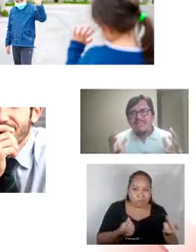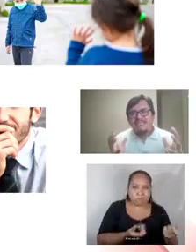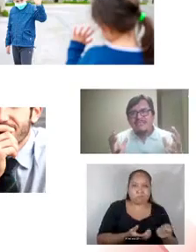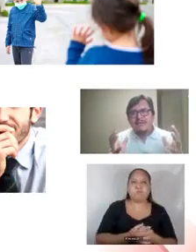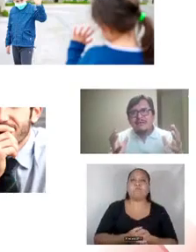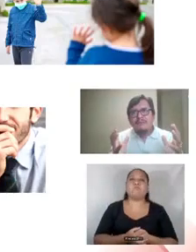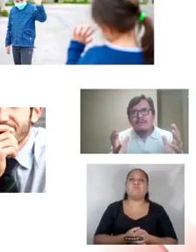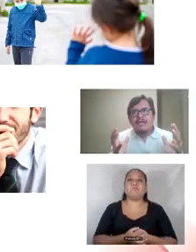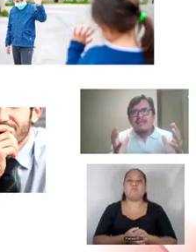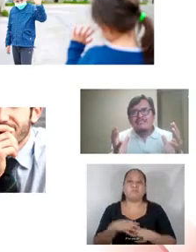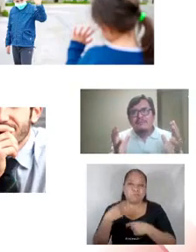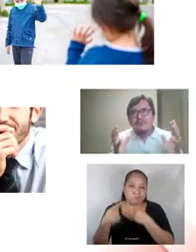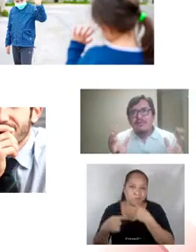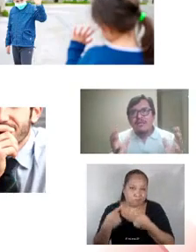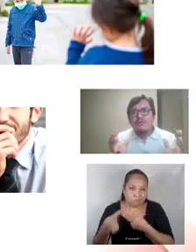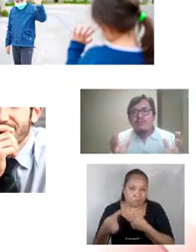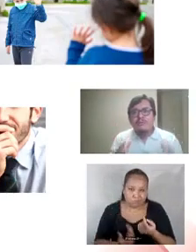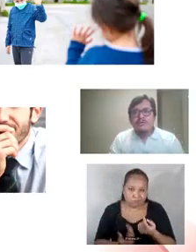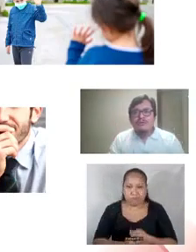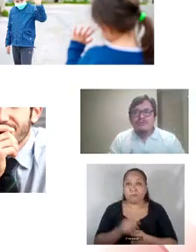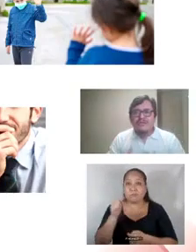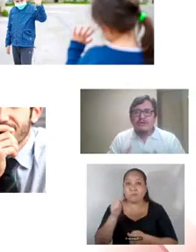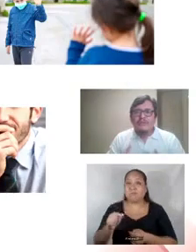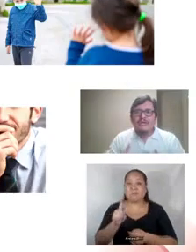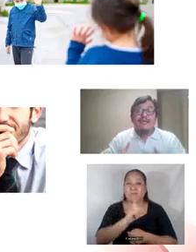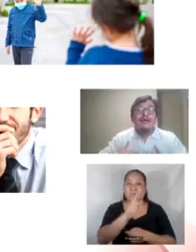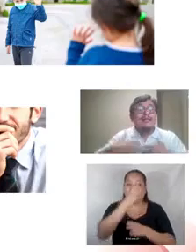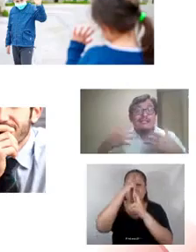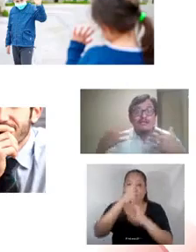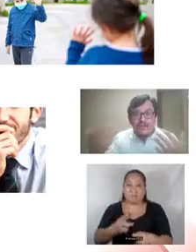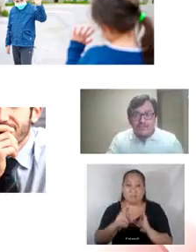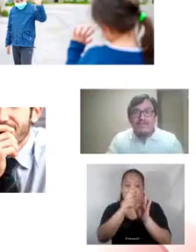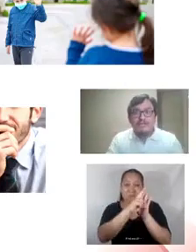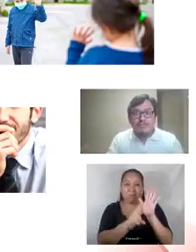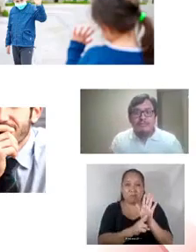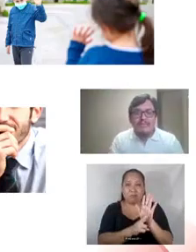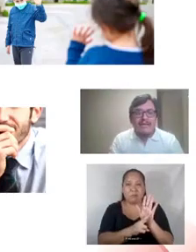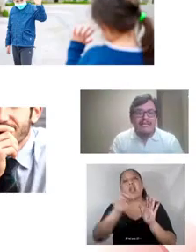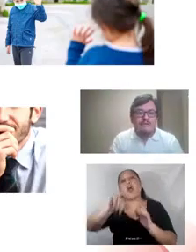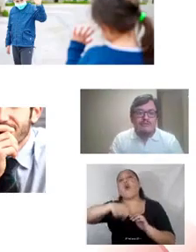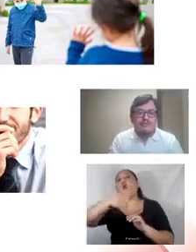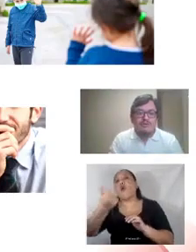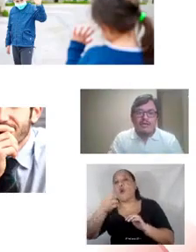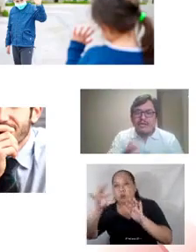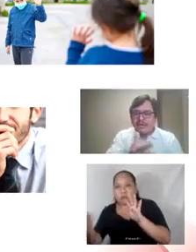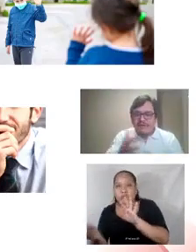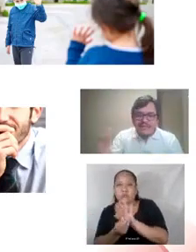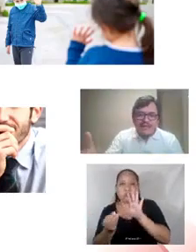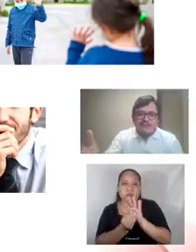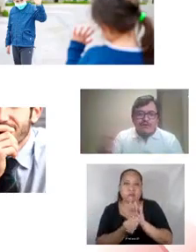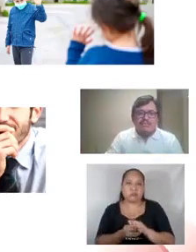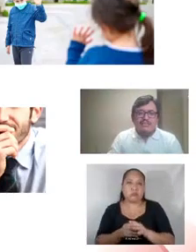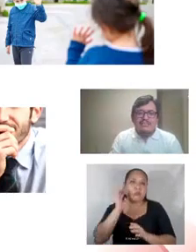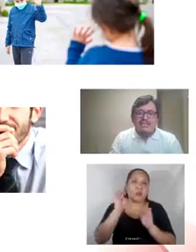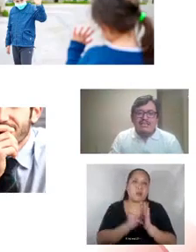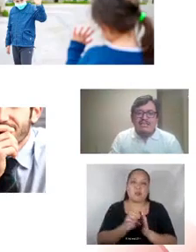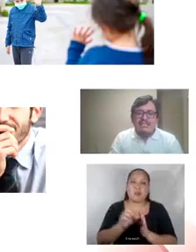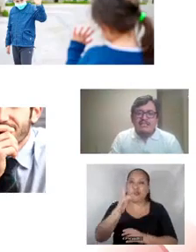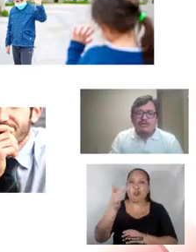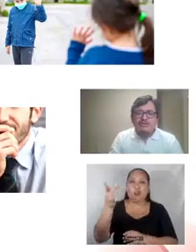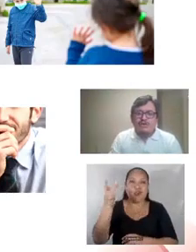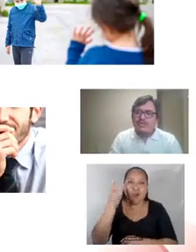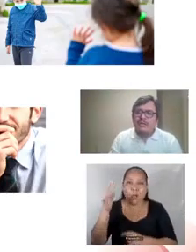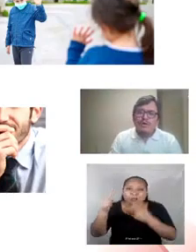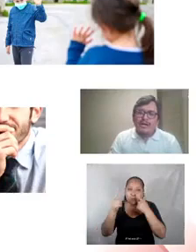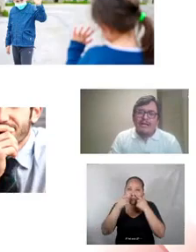ante esa posibilidad de incumplimiento, se recomiendan las otras medidas complementarias, como son evitar tocarse la